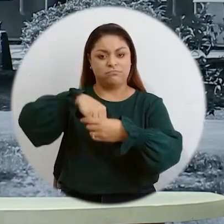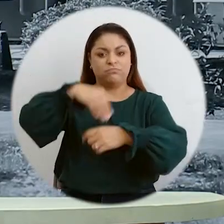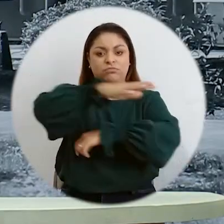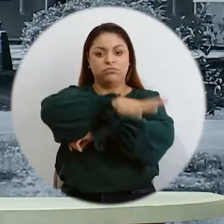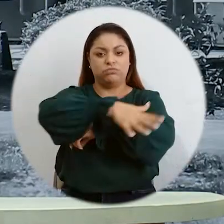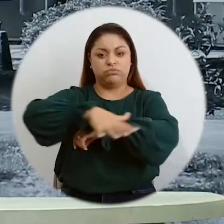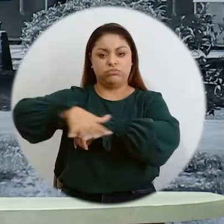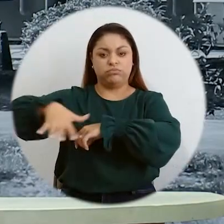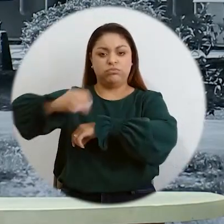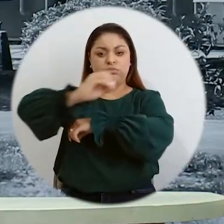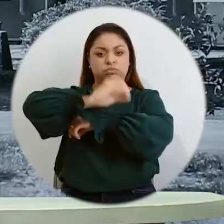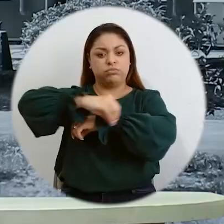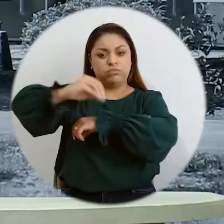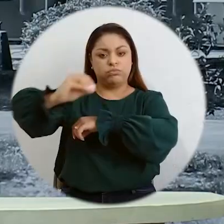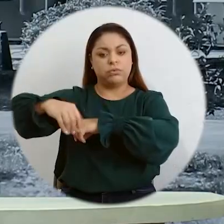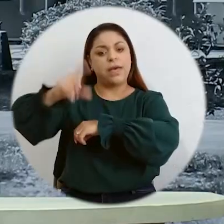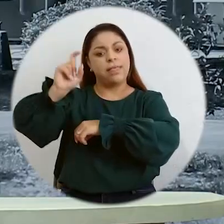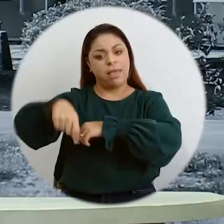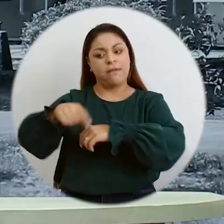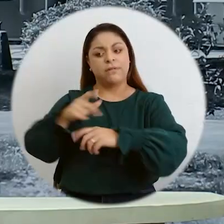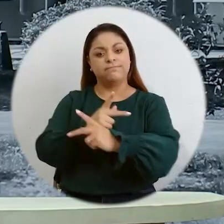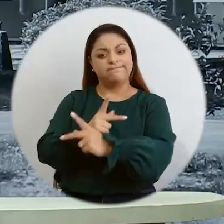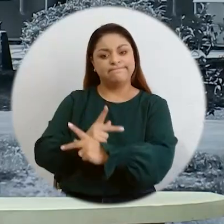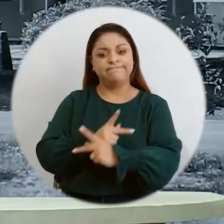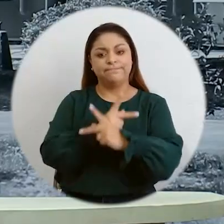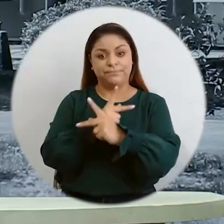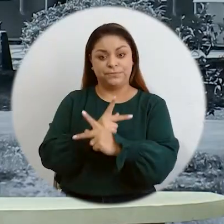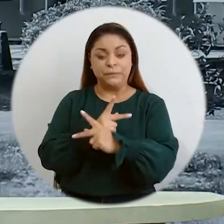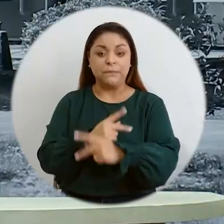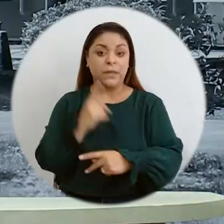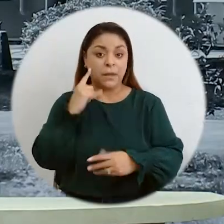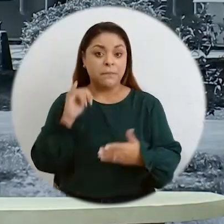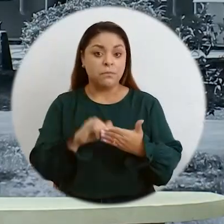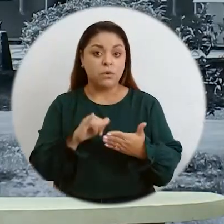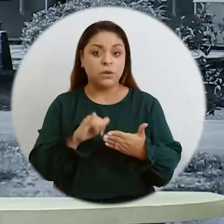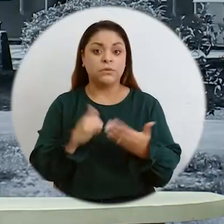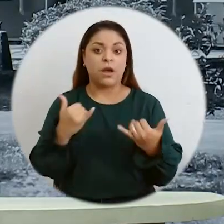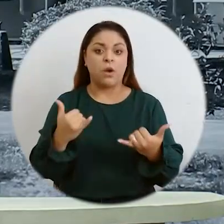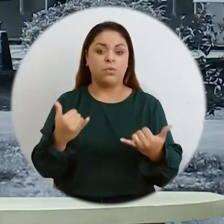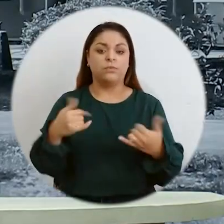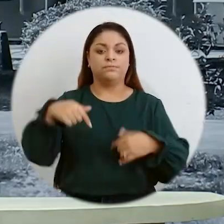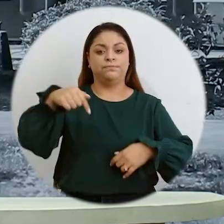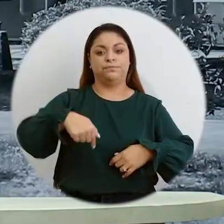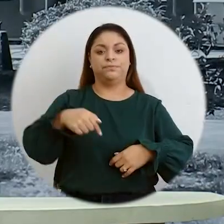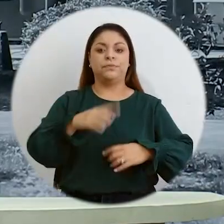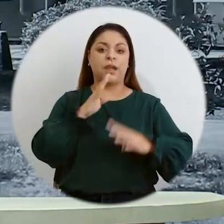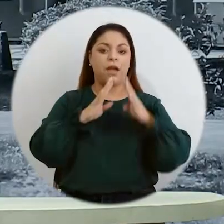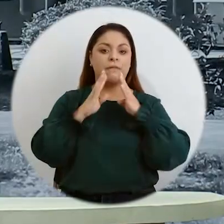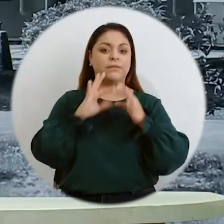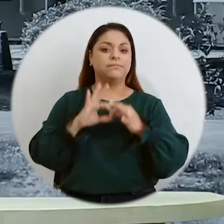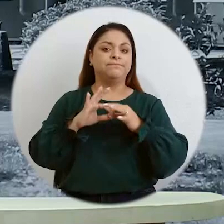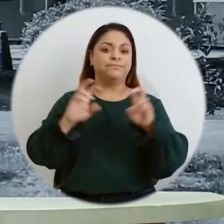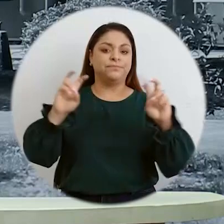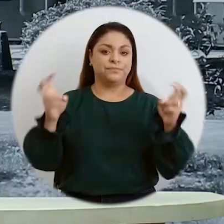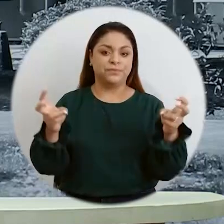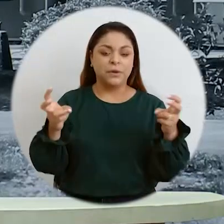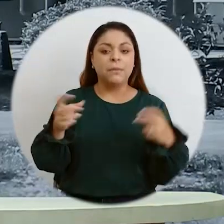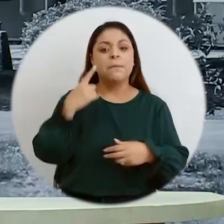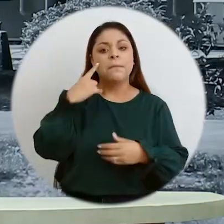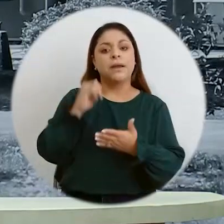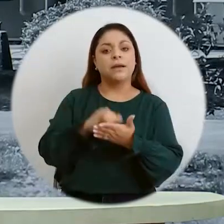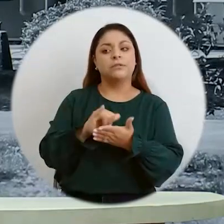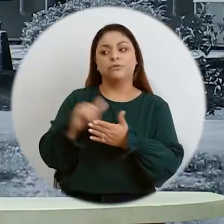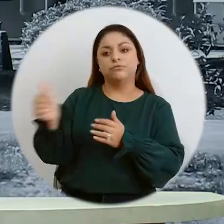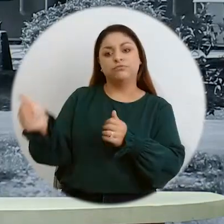el mar que tienen que ser protegidas. Y precisamente por eso vamos a hablar hoy de este tema. Para ello